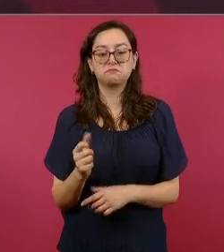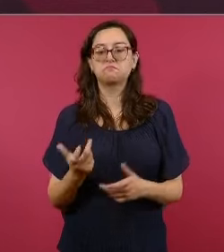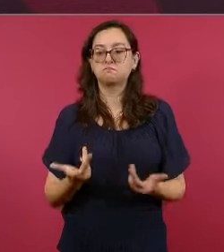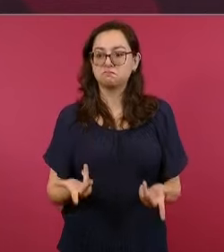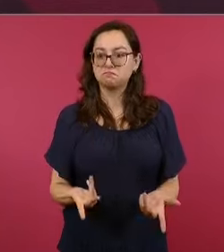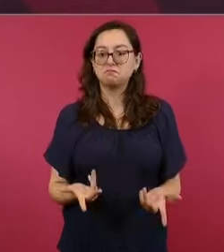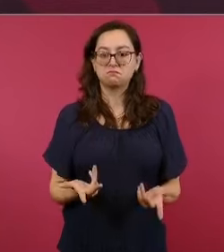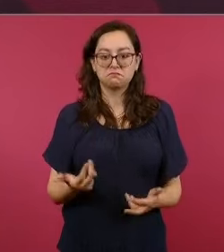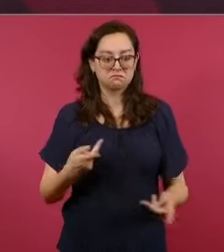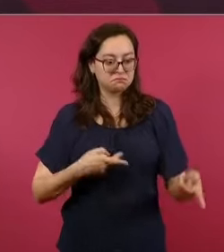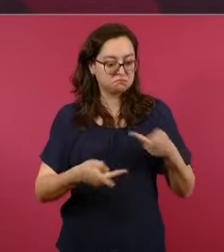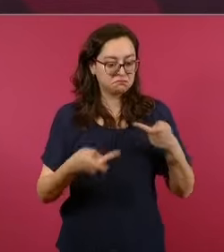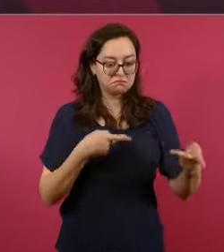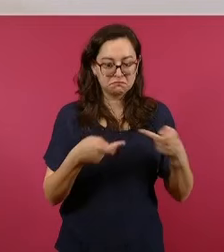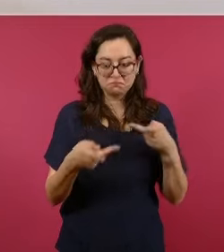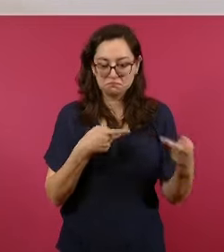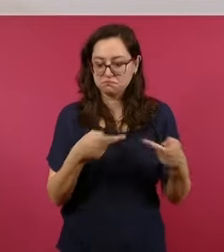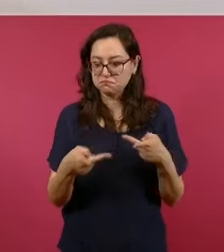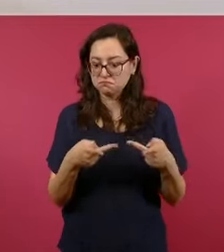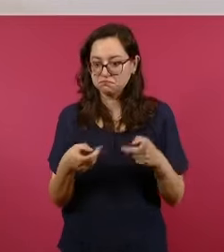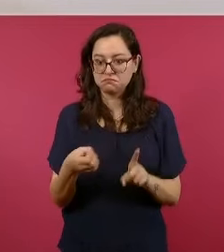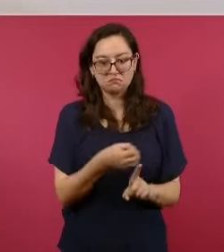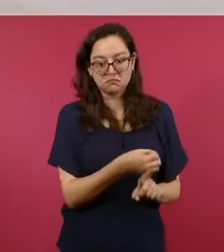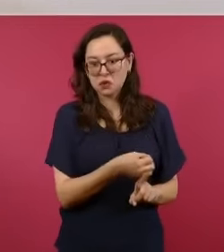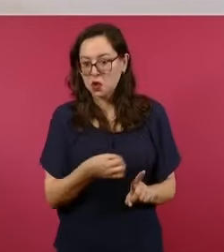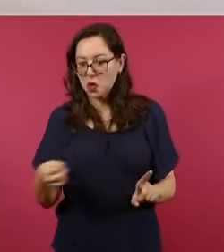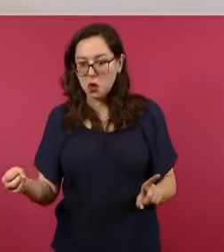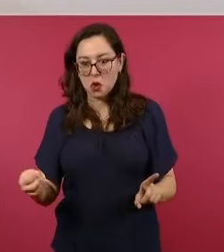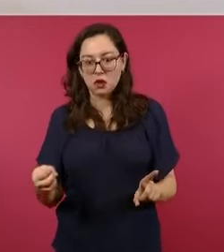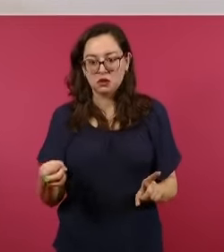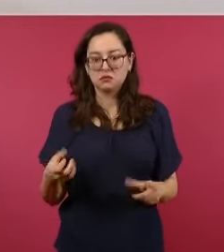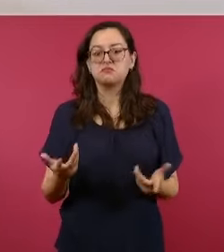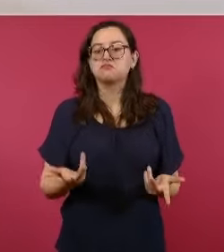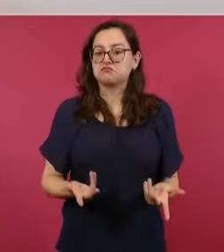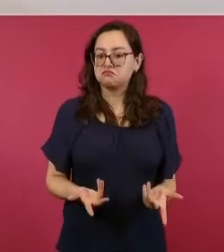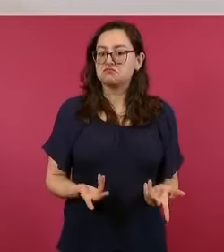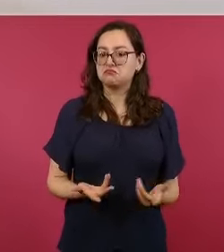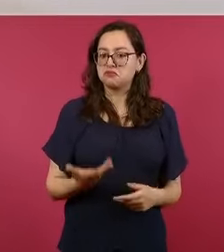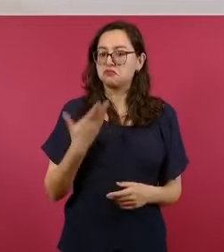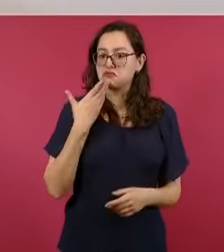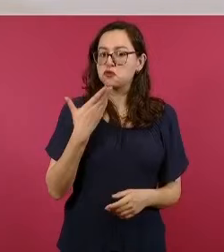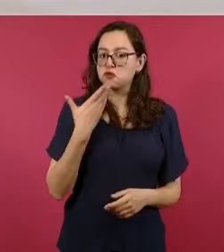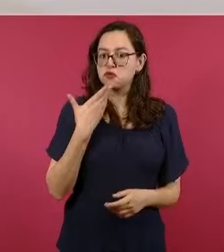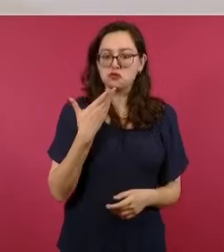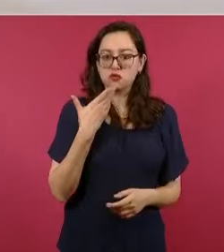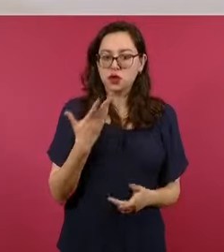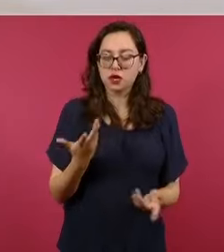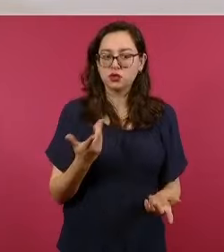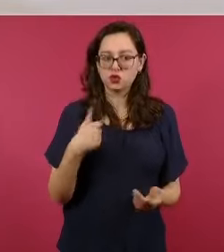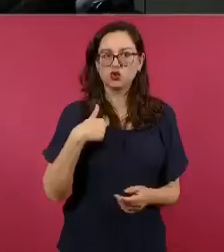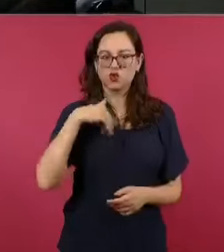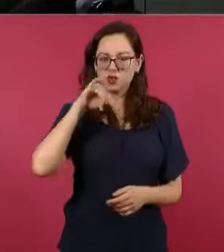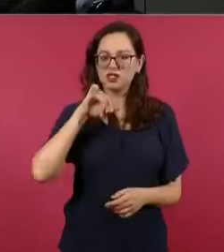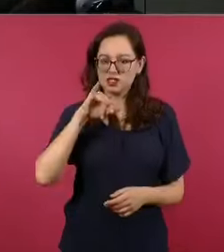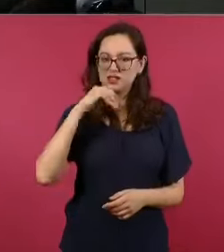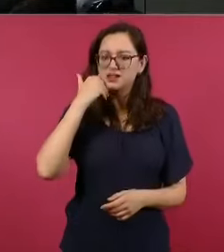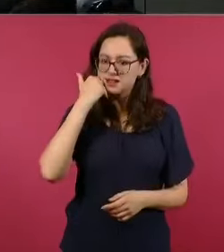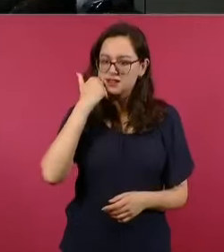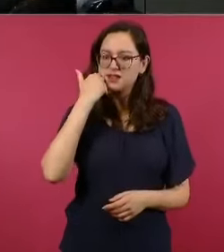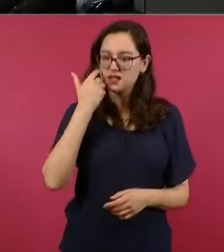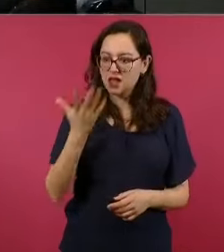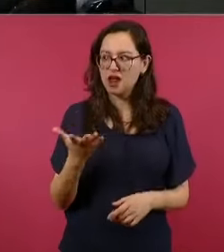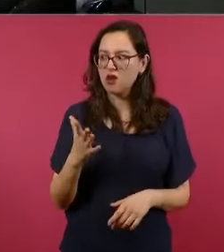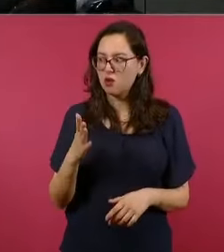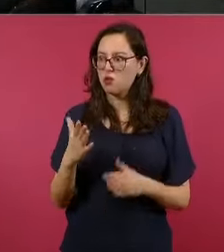algo que se ha manejado muy bien y me gustaría que eh